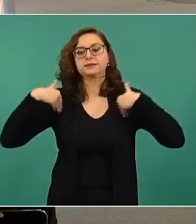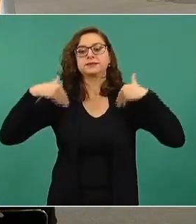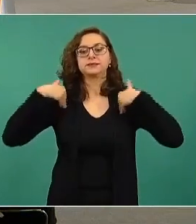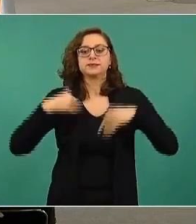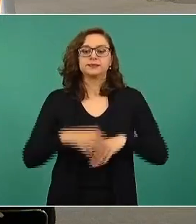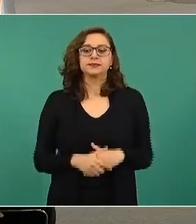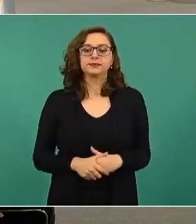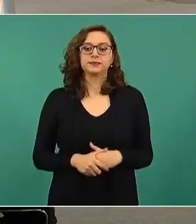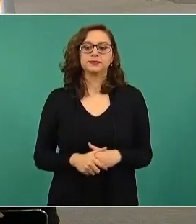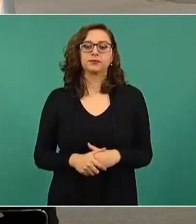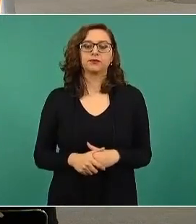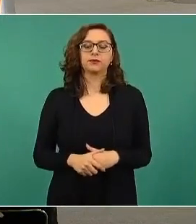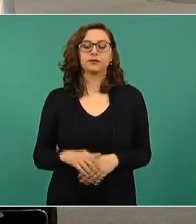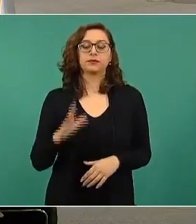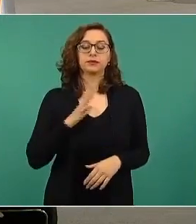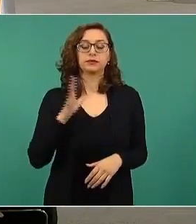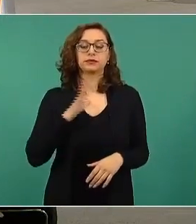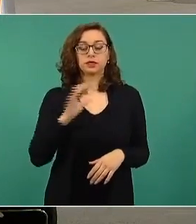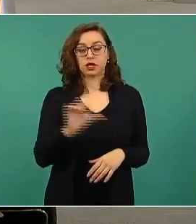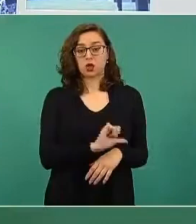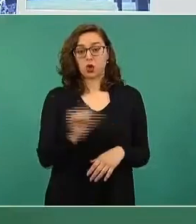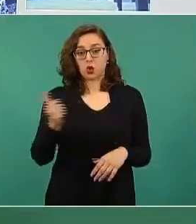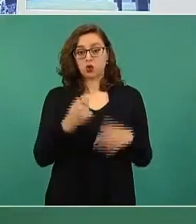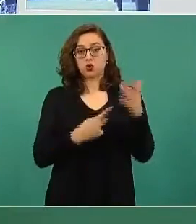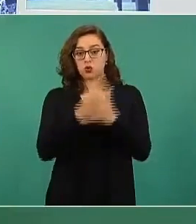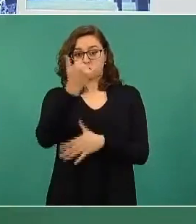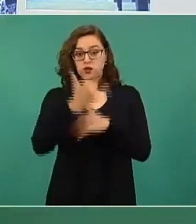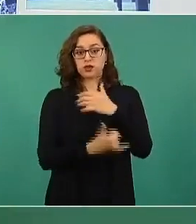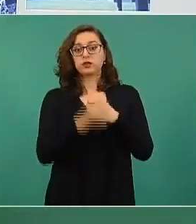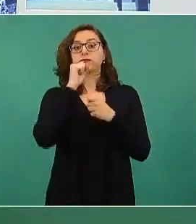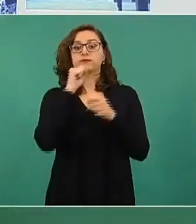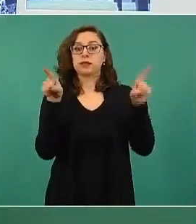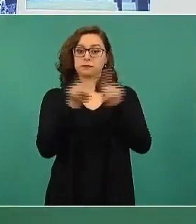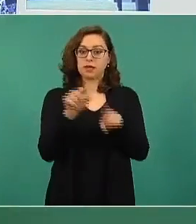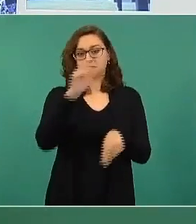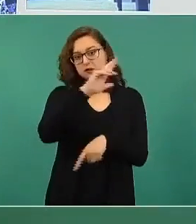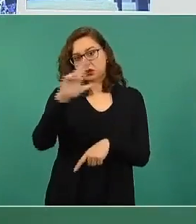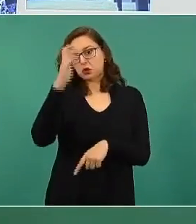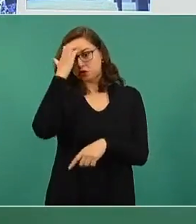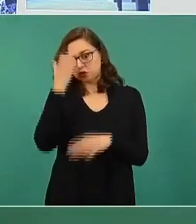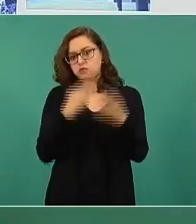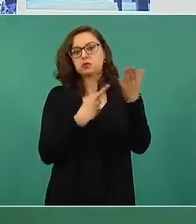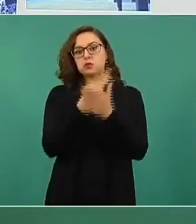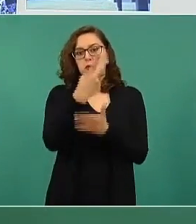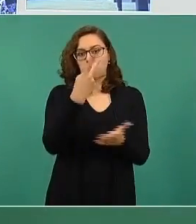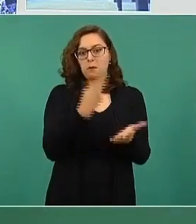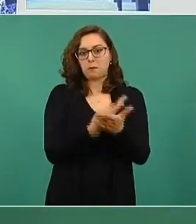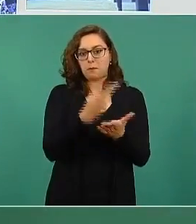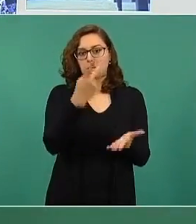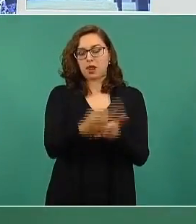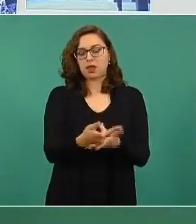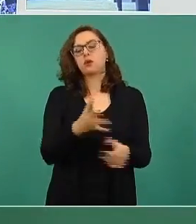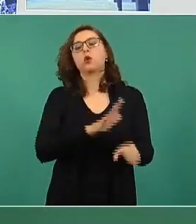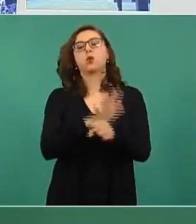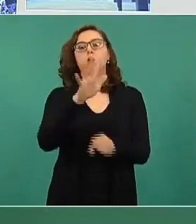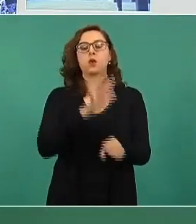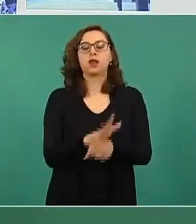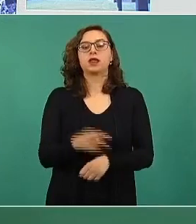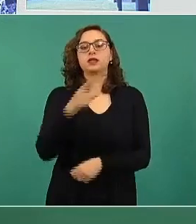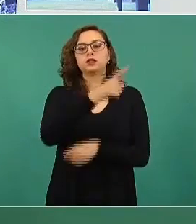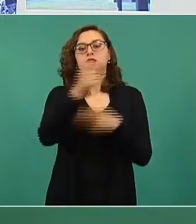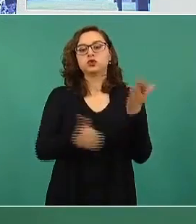otro proyecto que también obtuvo varios reconocimientos y premiaciones. Teníamos un antiguo cuartel militar en Ciudad